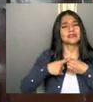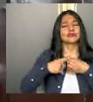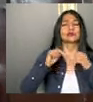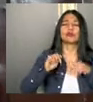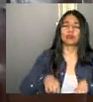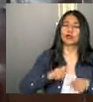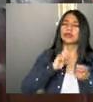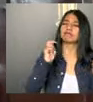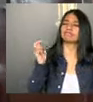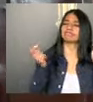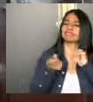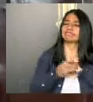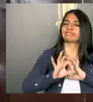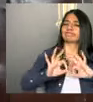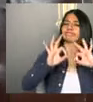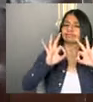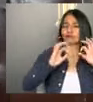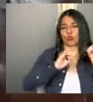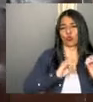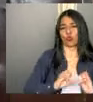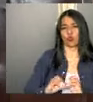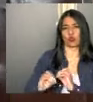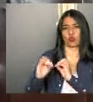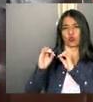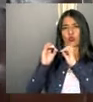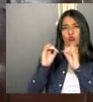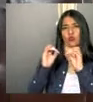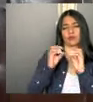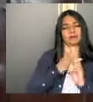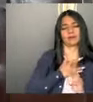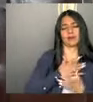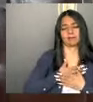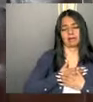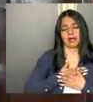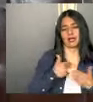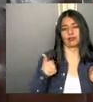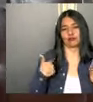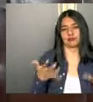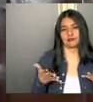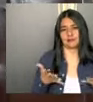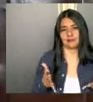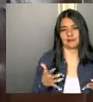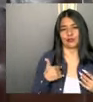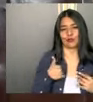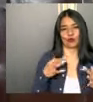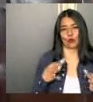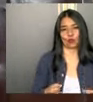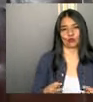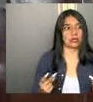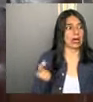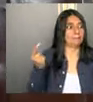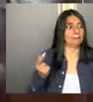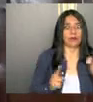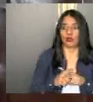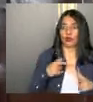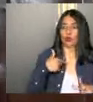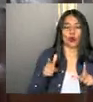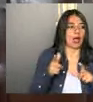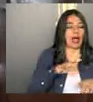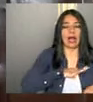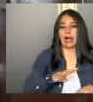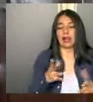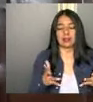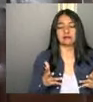esquema ordenado, que lamentablemente yo no lo obtuve cuando de un día al otro tuve que asumir. Pero en todo